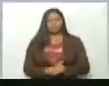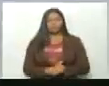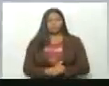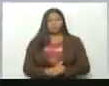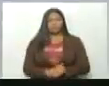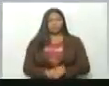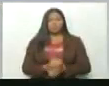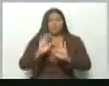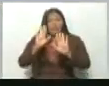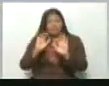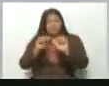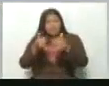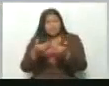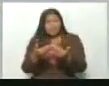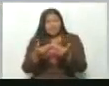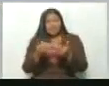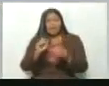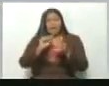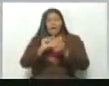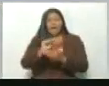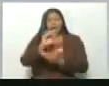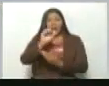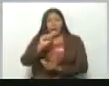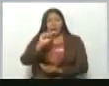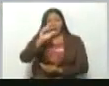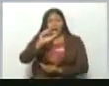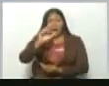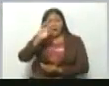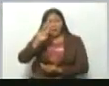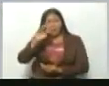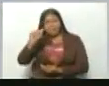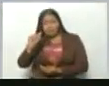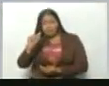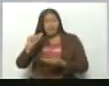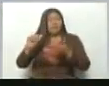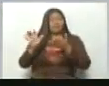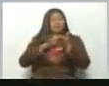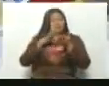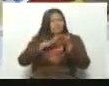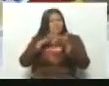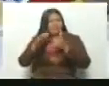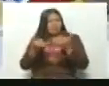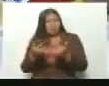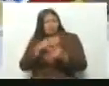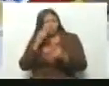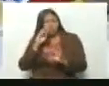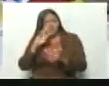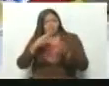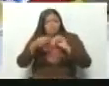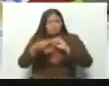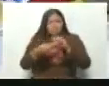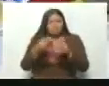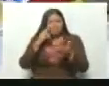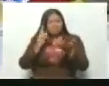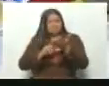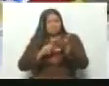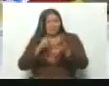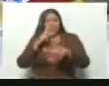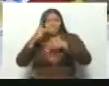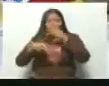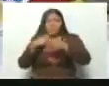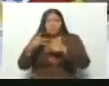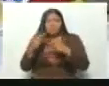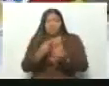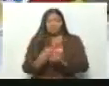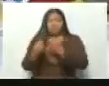en ese foro de Alba Digital, creo que la comunicación viene siempre pasando por etapas, evidentemente adaptándose a la realidad también política, económica